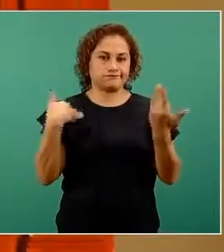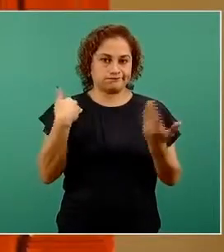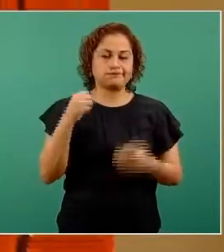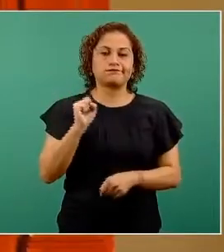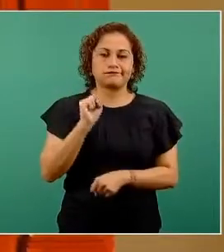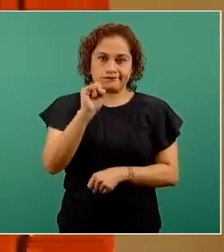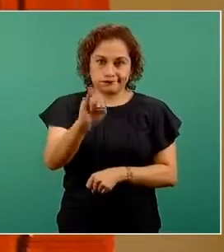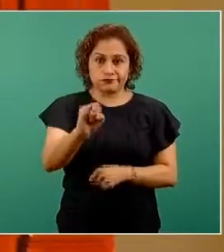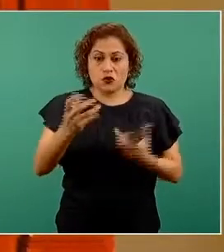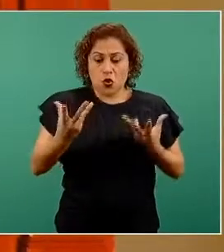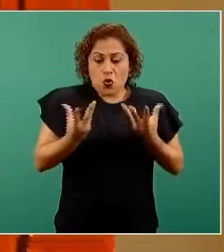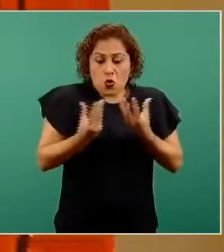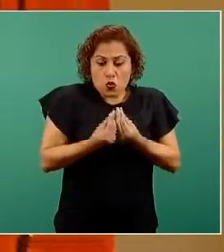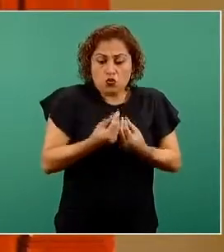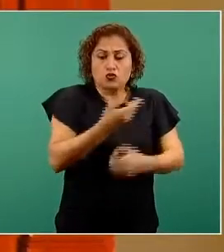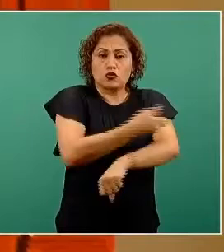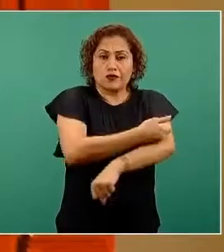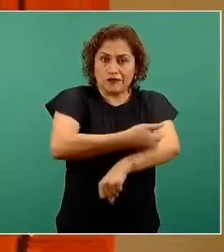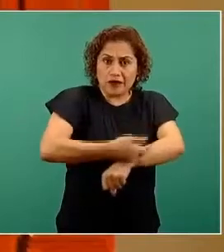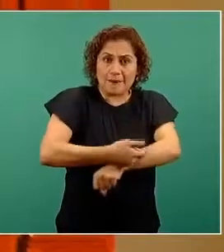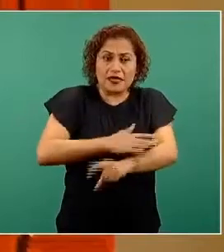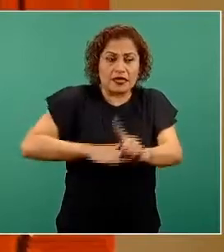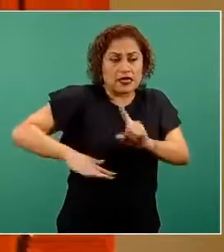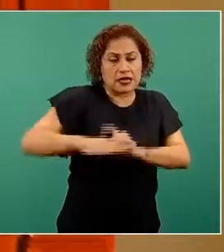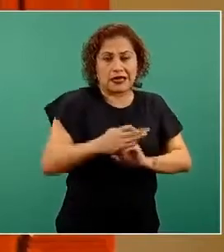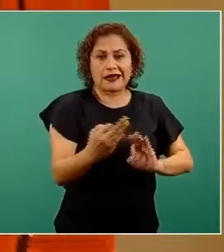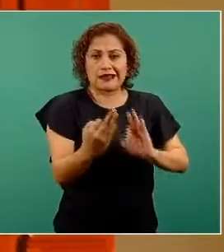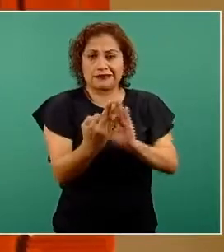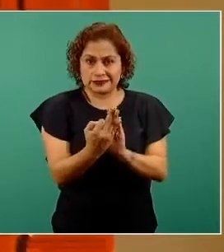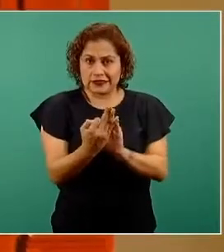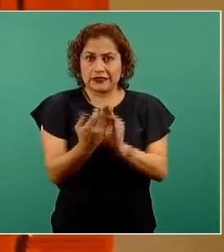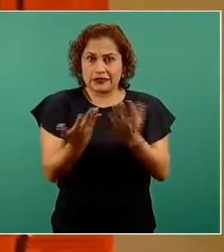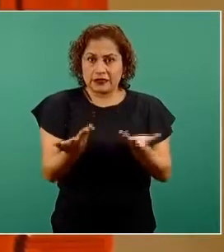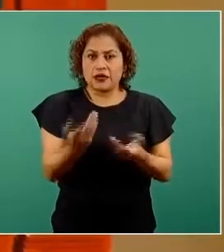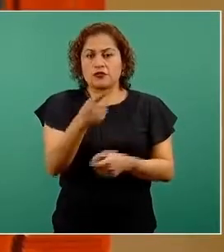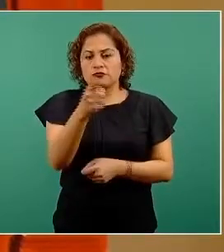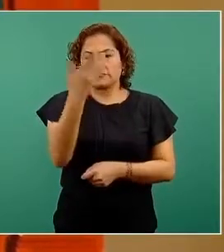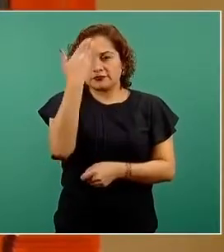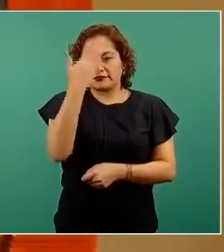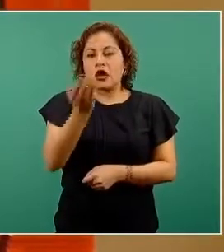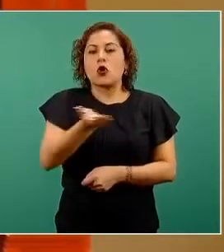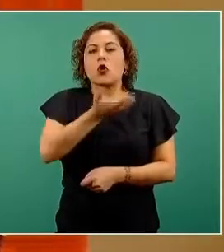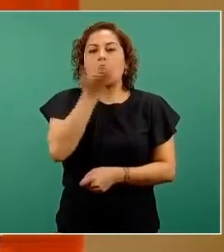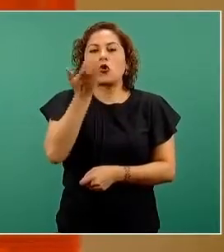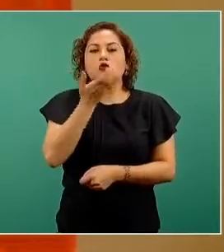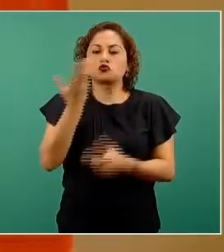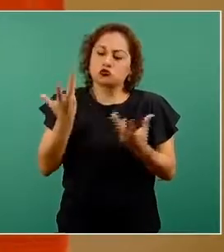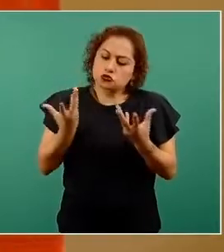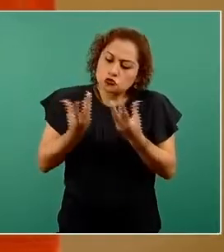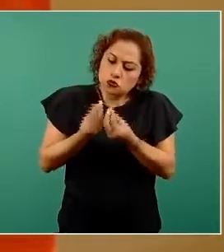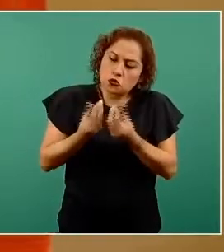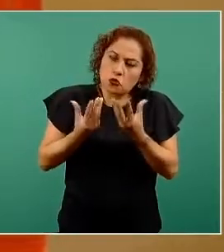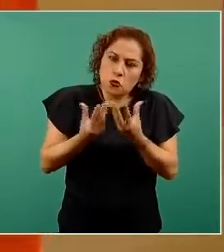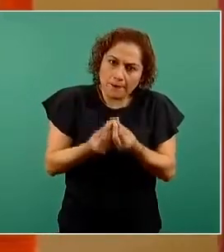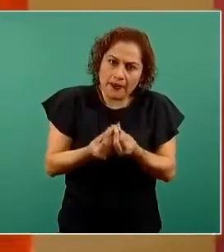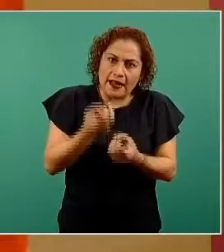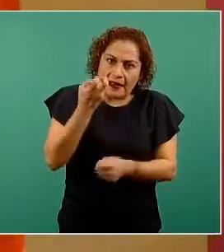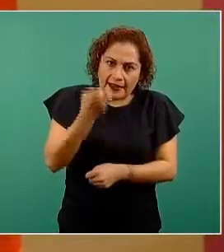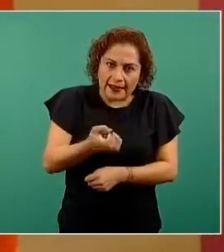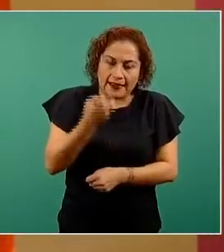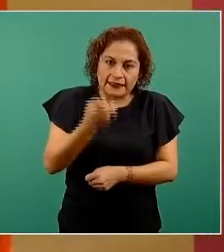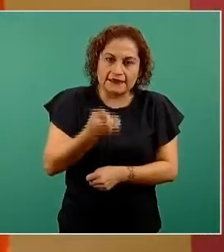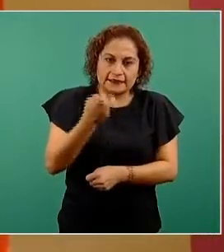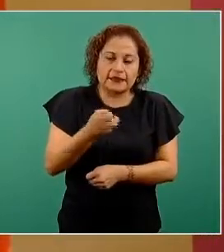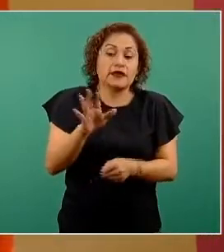aquellas personas que están en nuestro entorno inmediato, nuestras personas familiares con las que tenemos un contacto frecuente